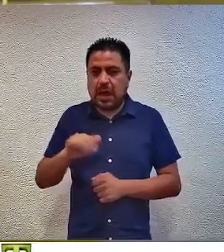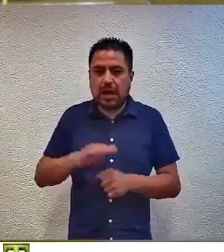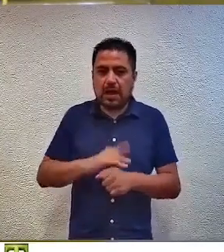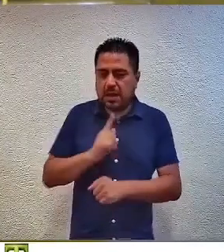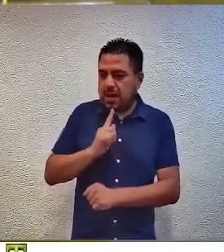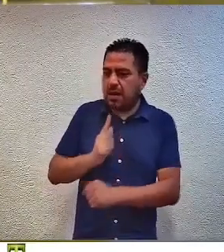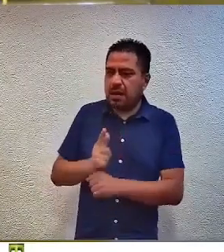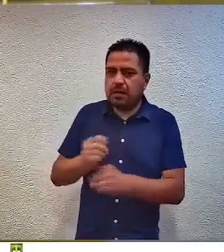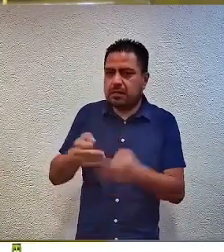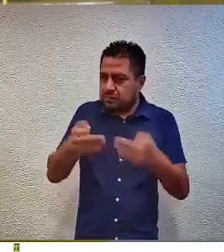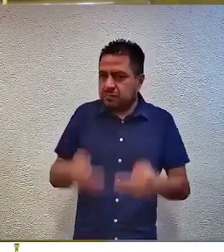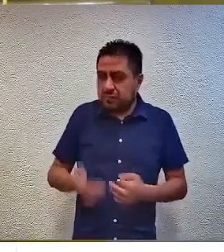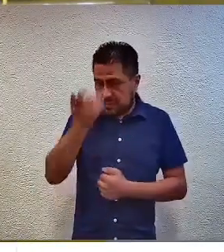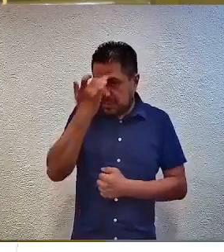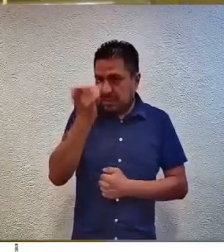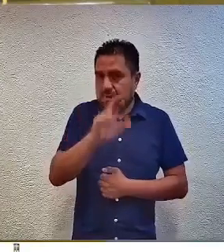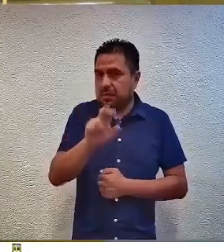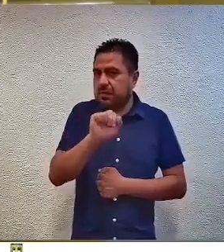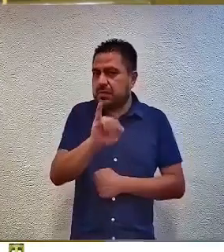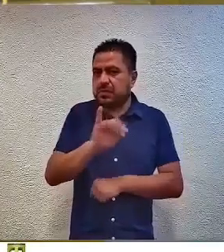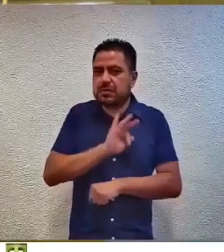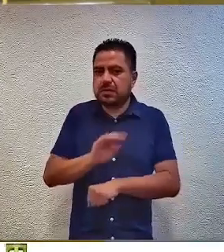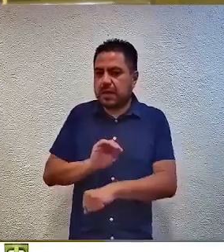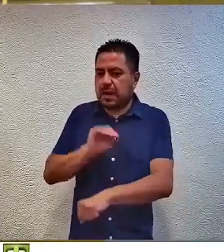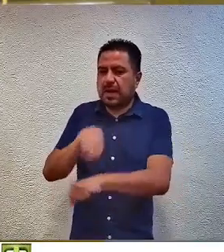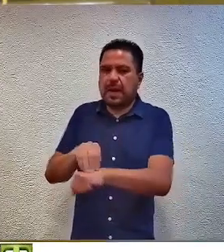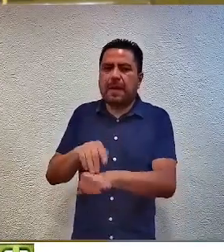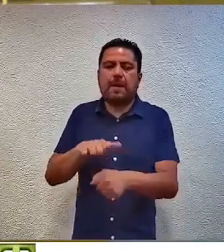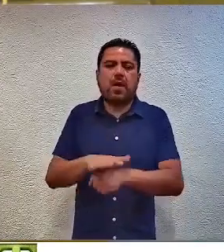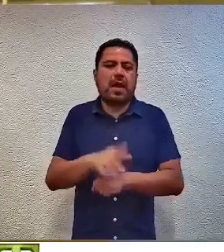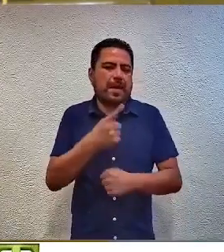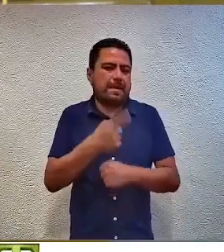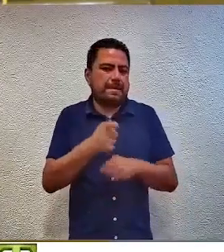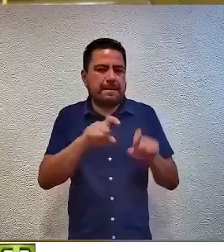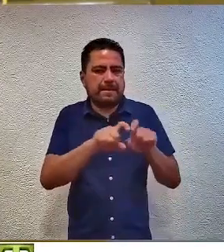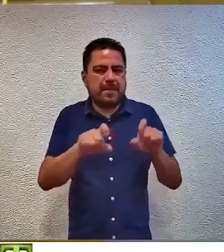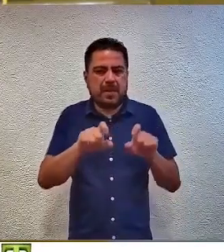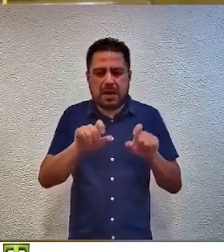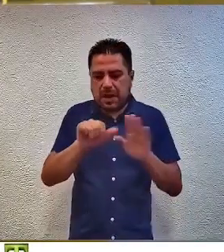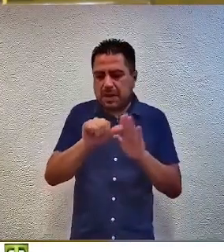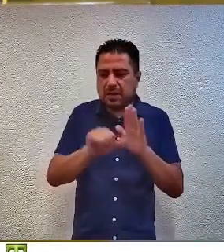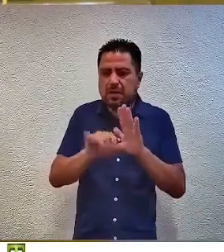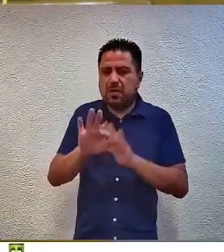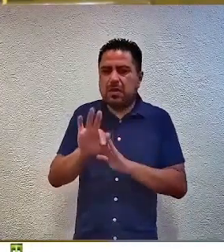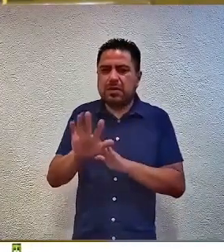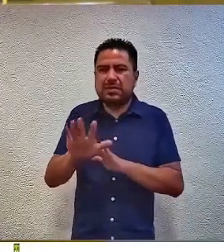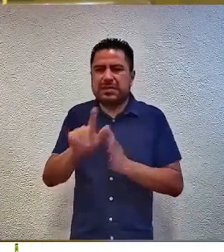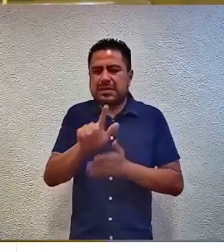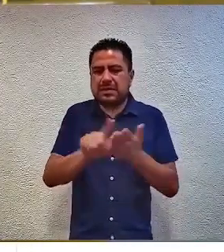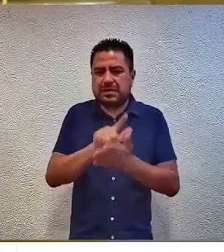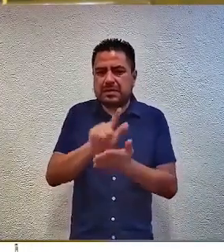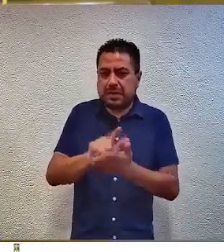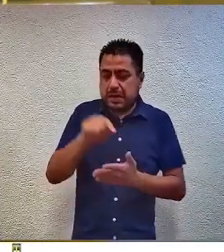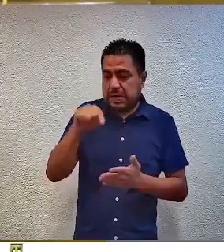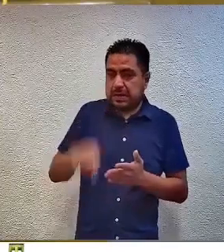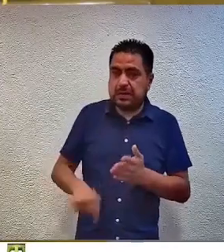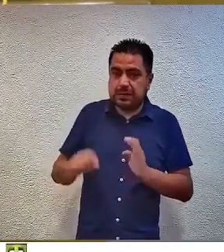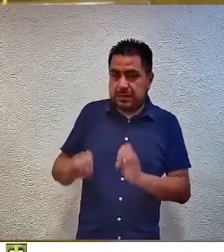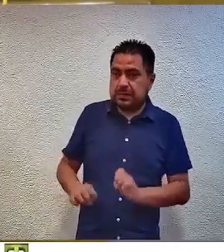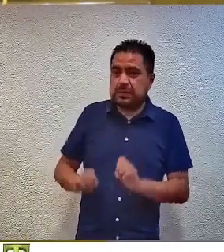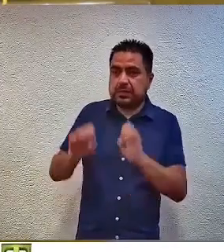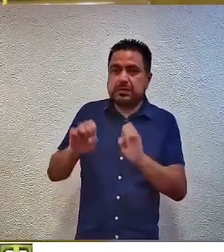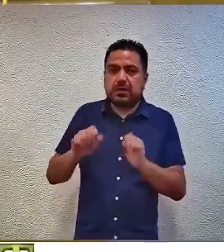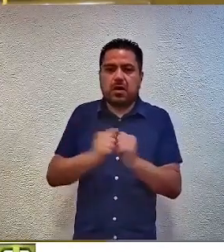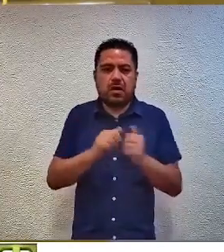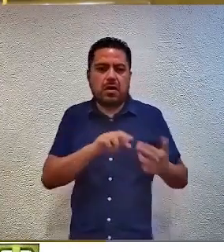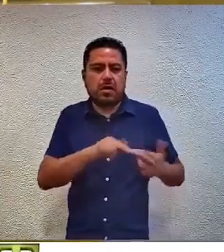reconocimiento explícito, es aplicable lo dispuesto en la fracción primera del artículo 45 de la Ley Orgánica de este órgano jurisdiccional con